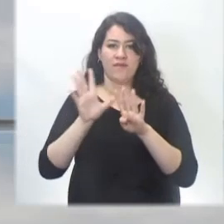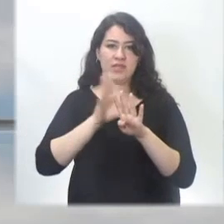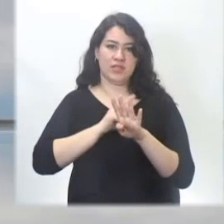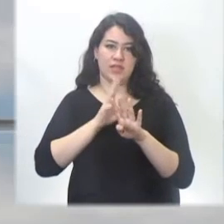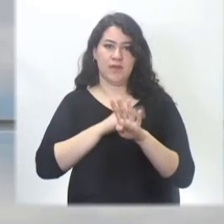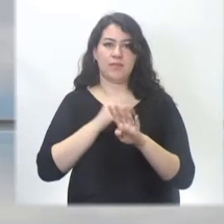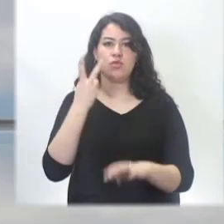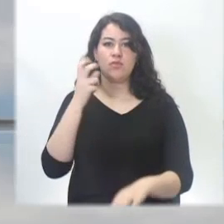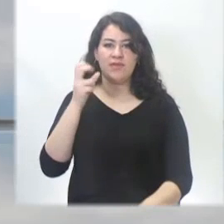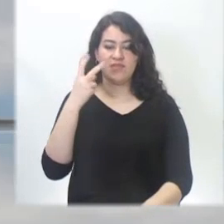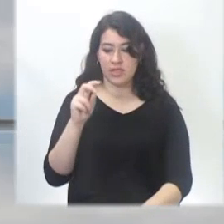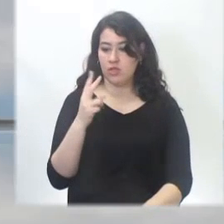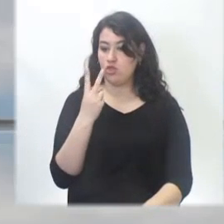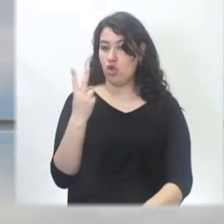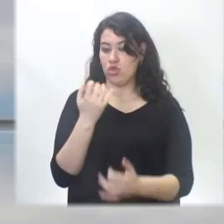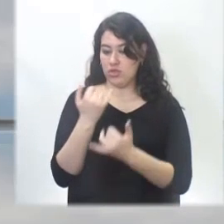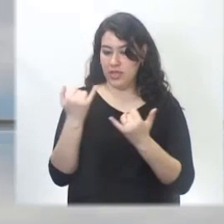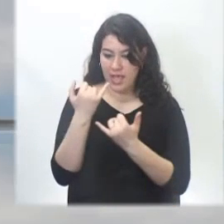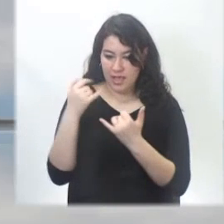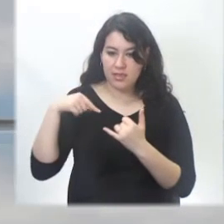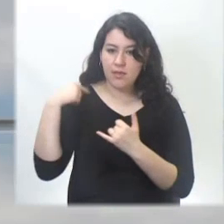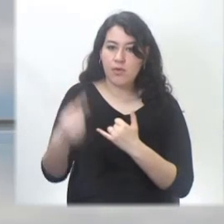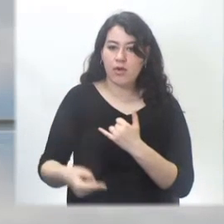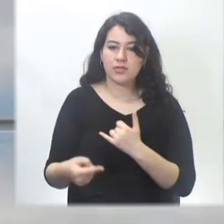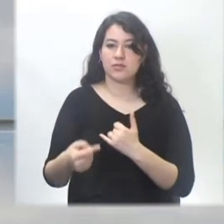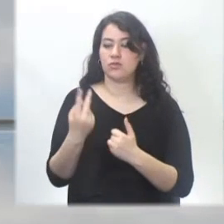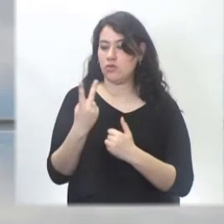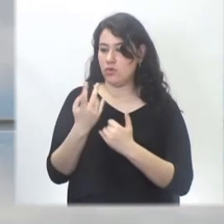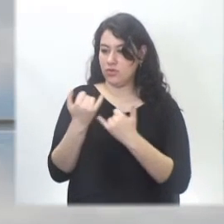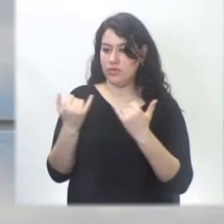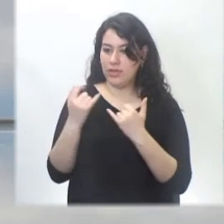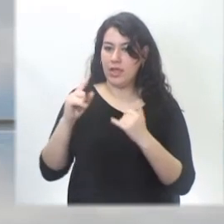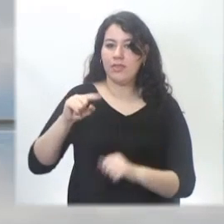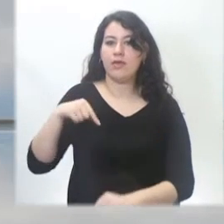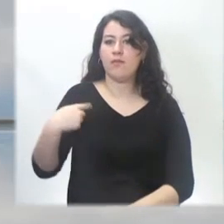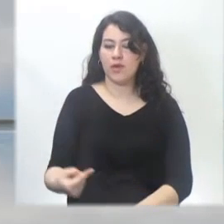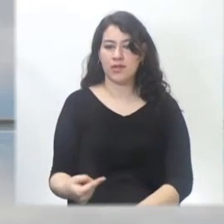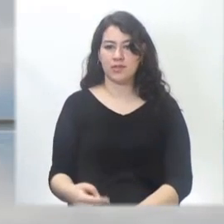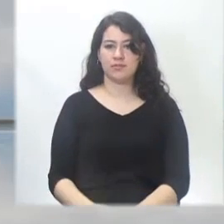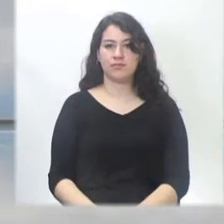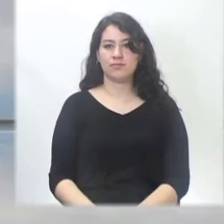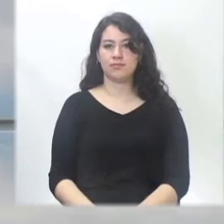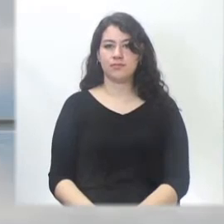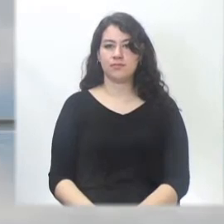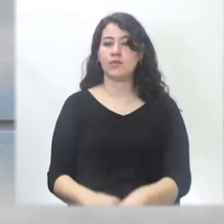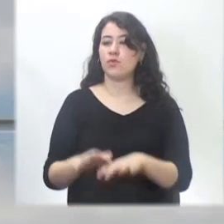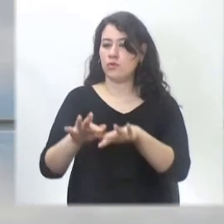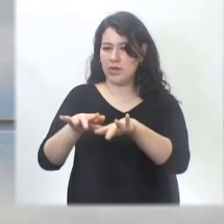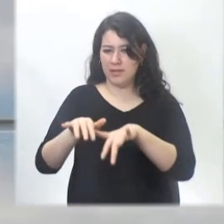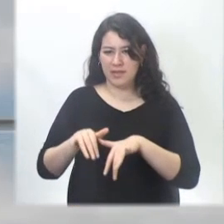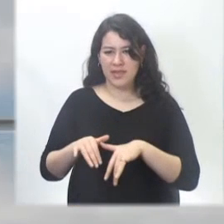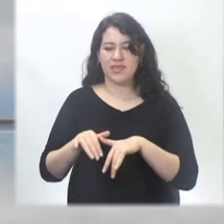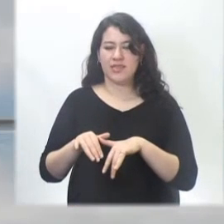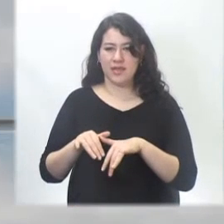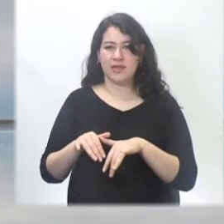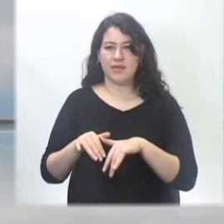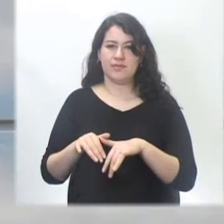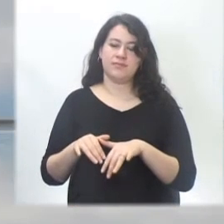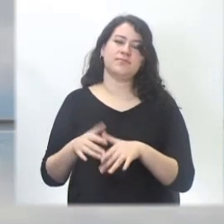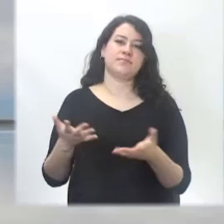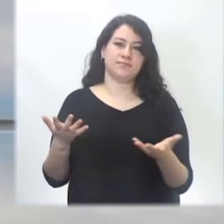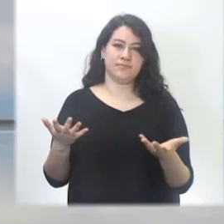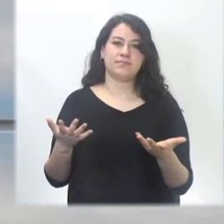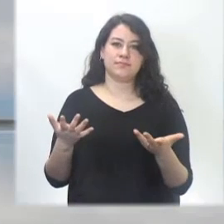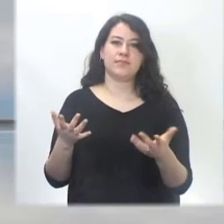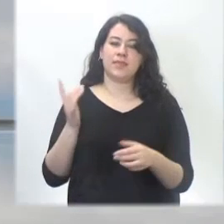del 2020, 2 días después. 2 días después. Un expediente que tiene,